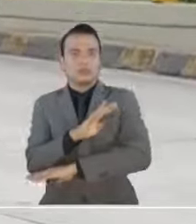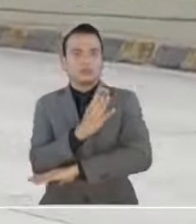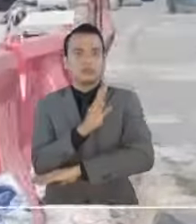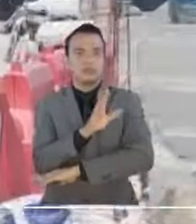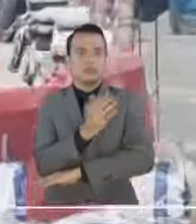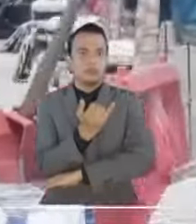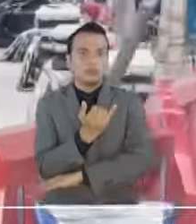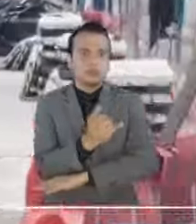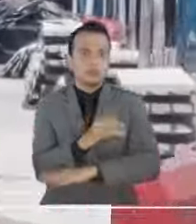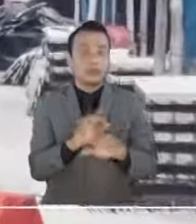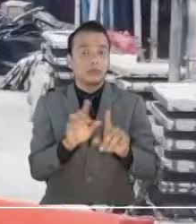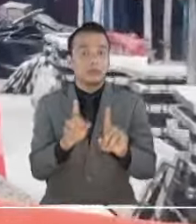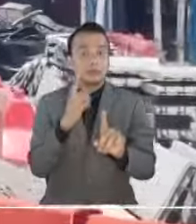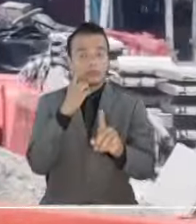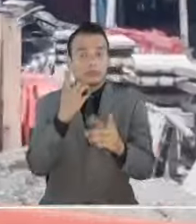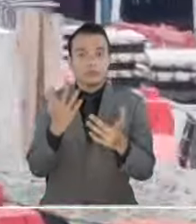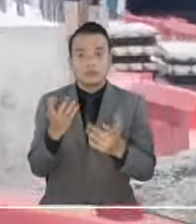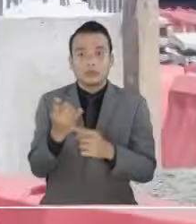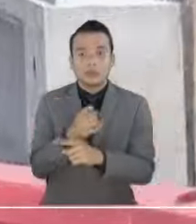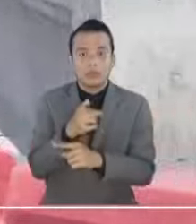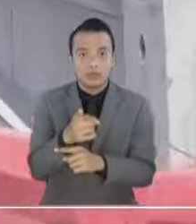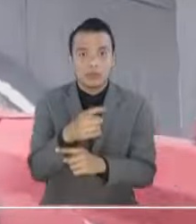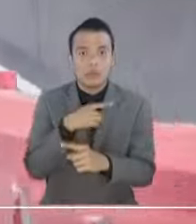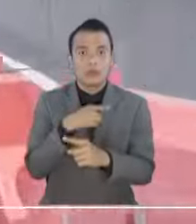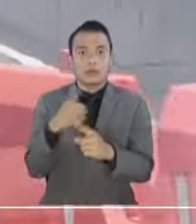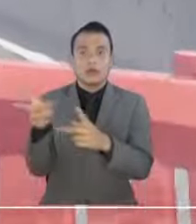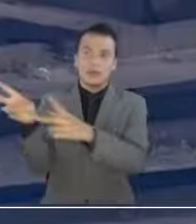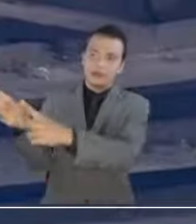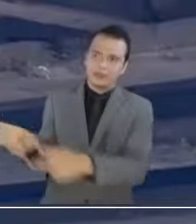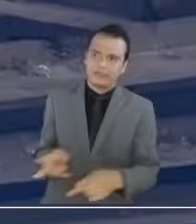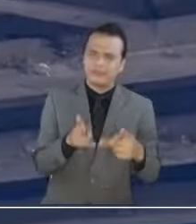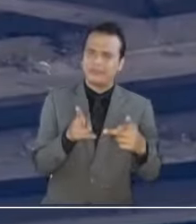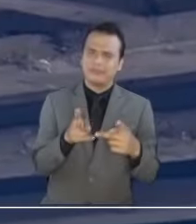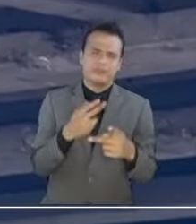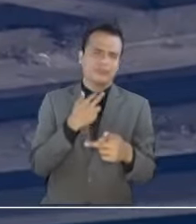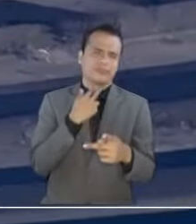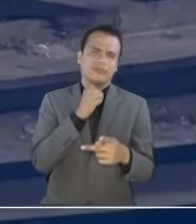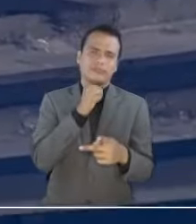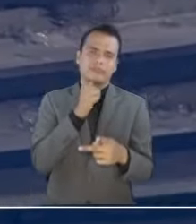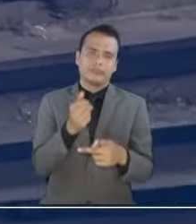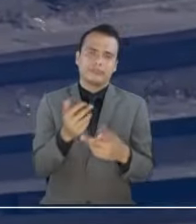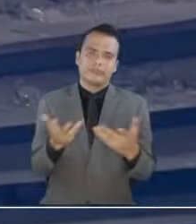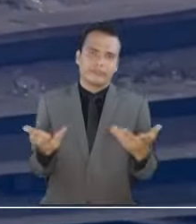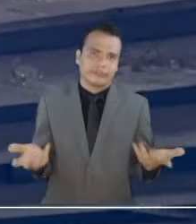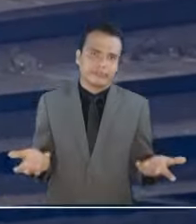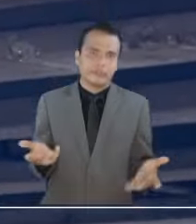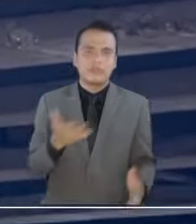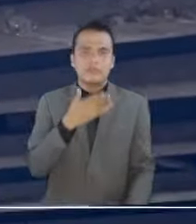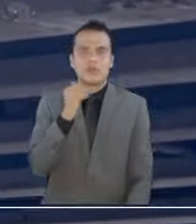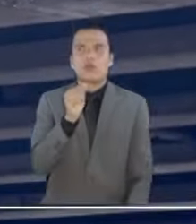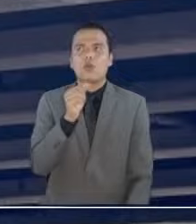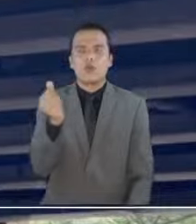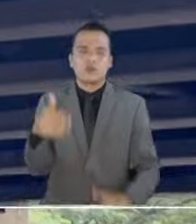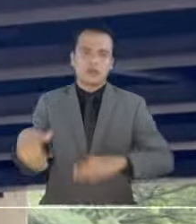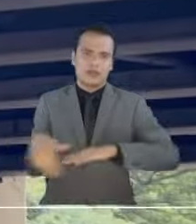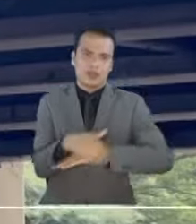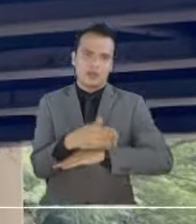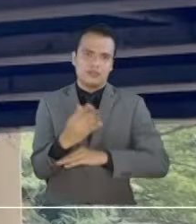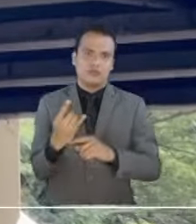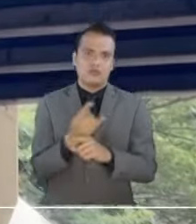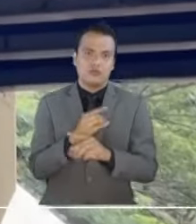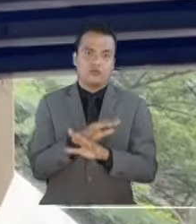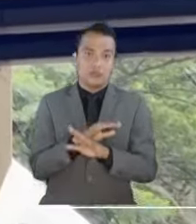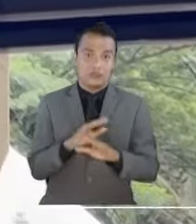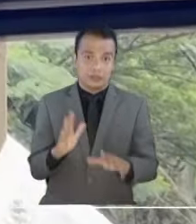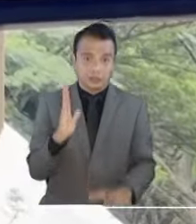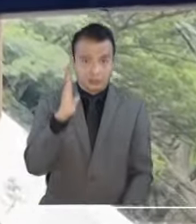túnel si viene para este sector no se meta al túnel porque la vuelta es bastante larga es importante tramo Vial estará cerrado entre 15 días